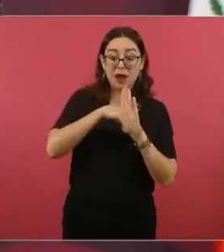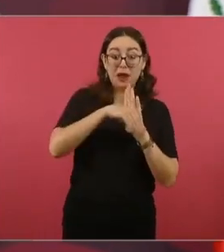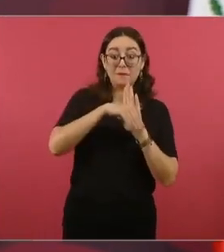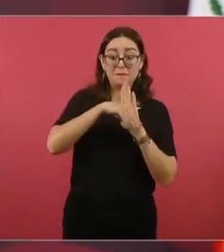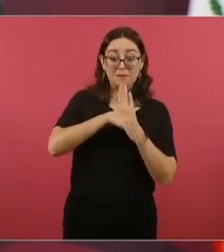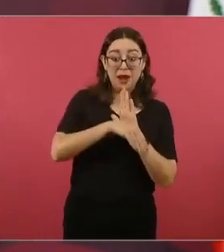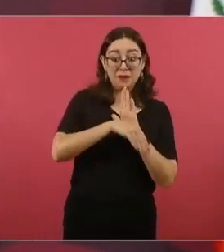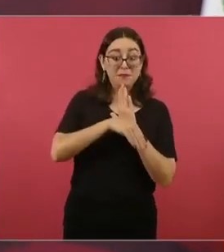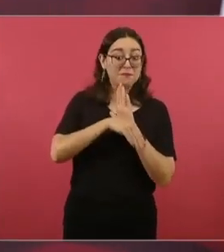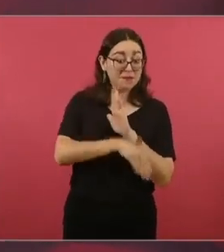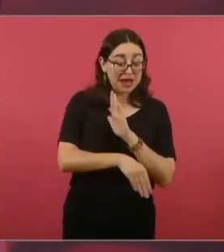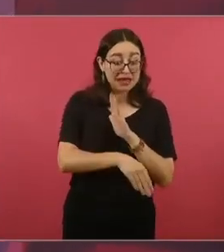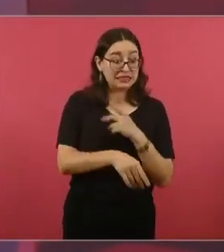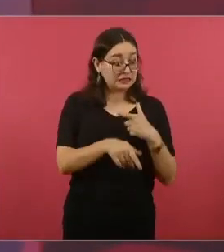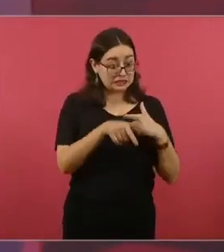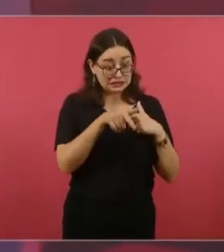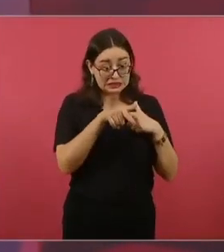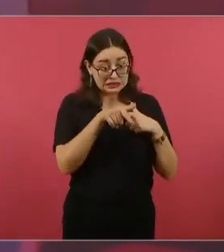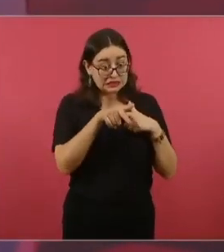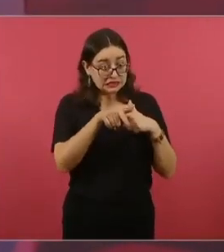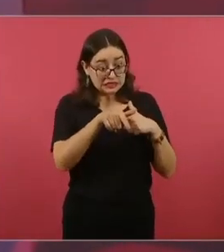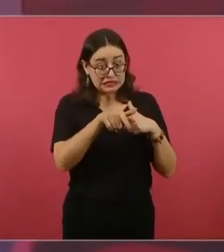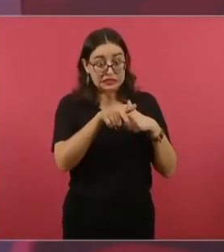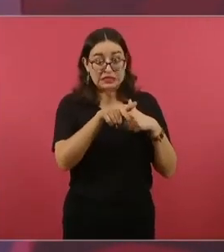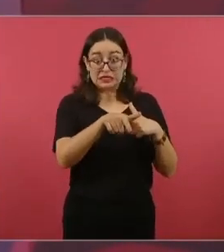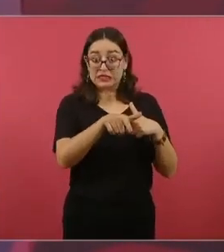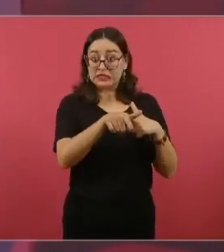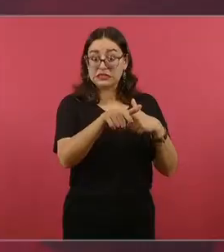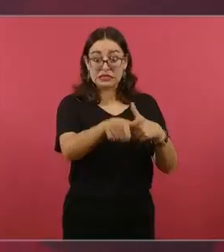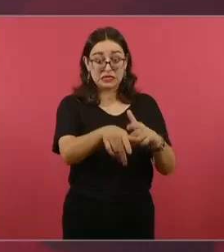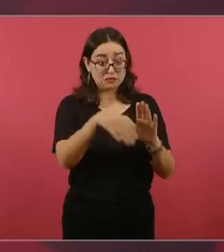Y si seguíamos así,